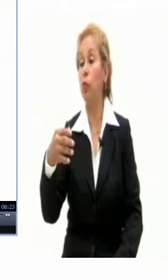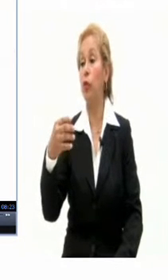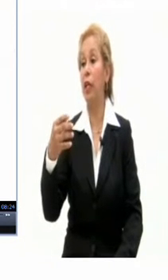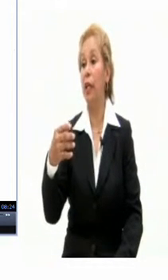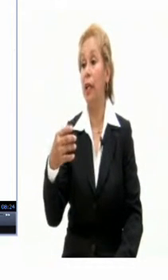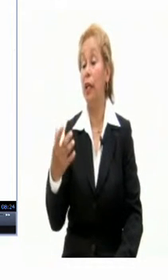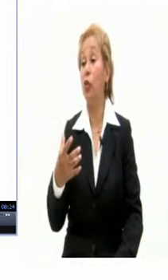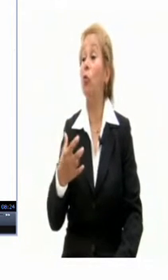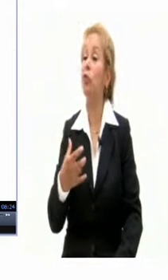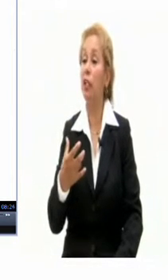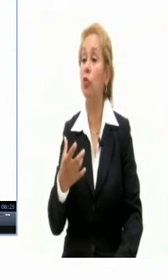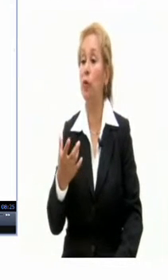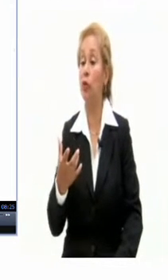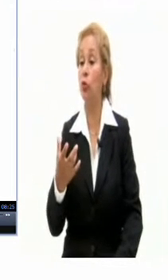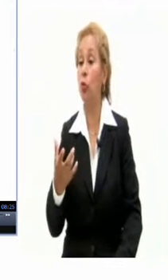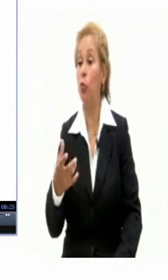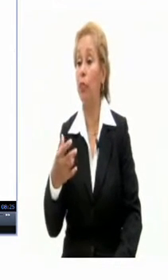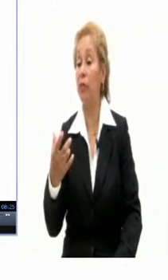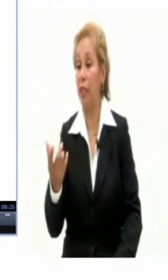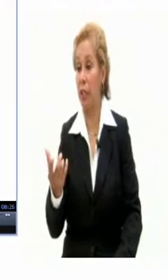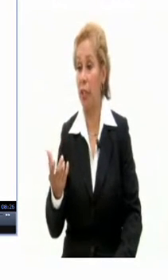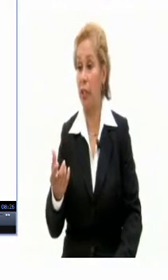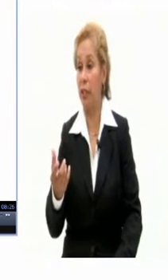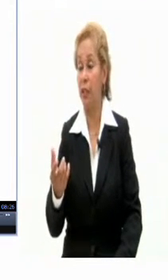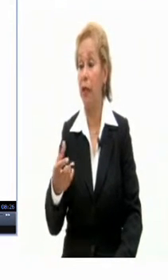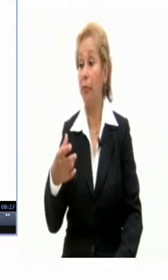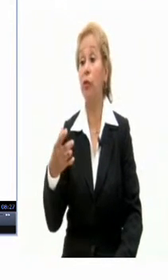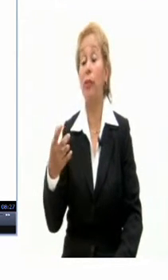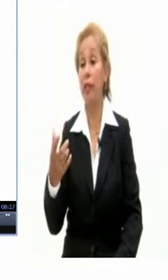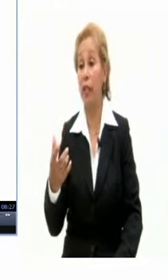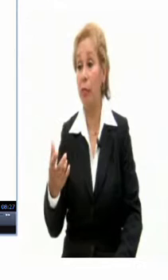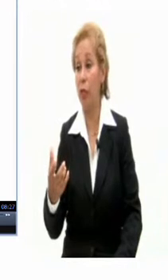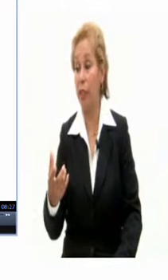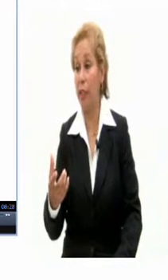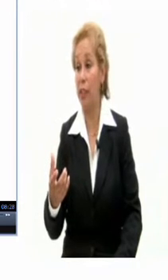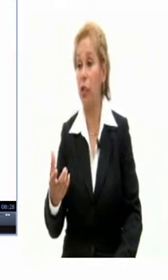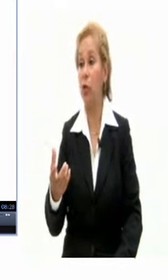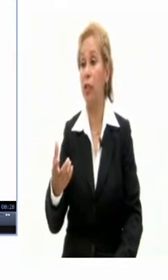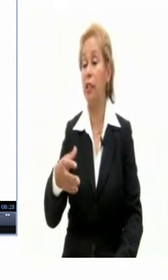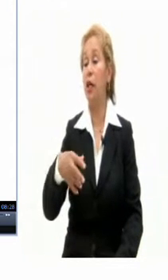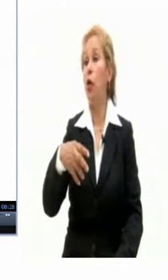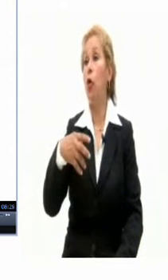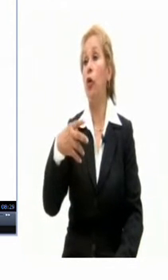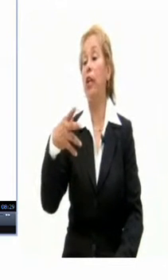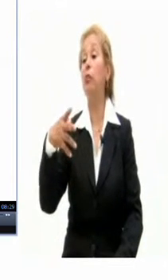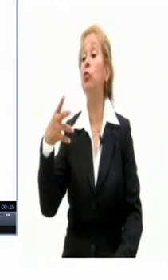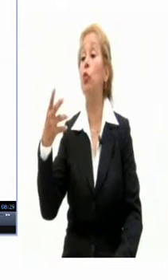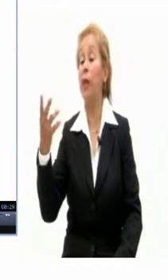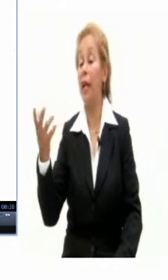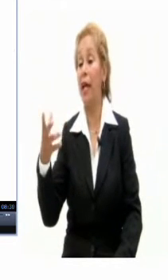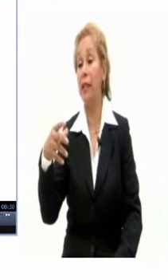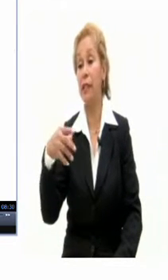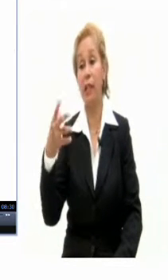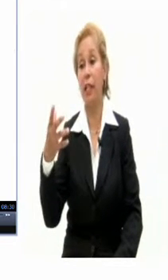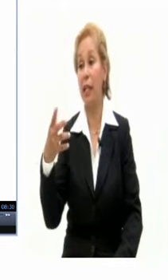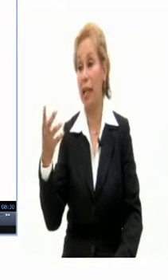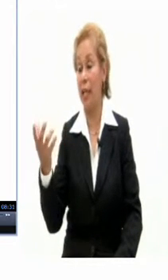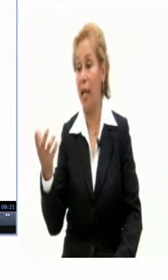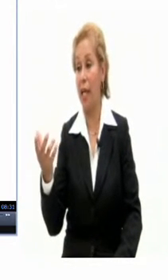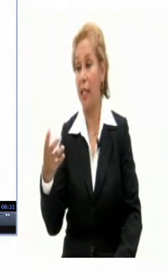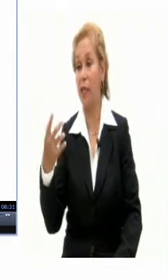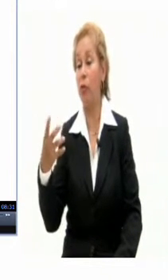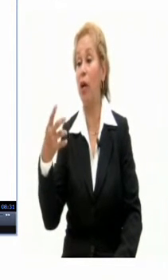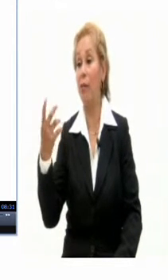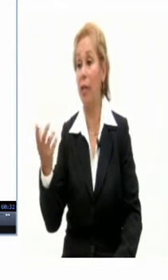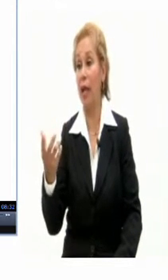un asunto porque como seres humanos somos perfectibles, pero también tenemos limitaciones o queremos superar